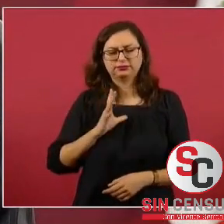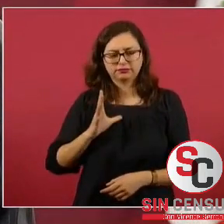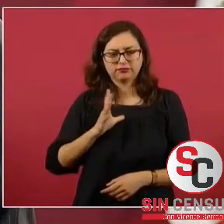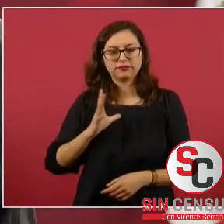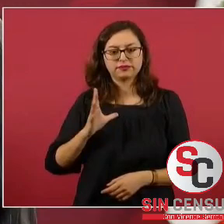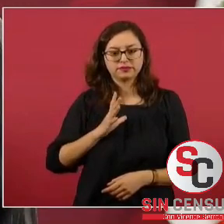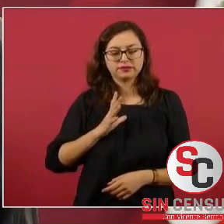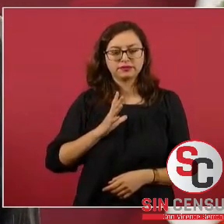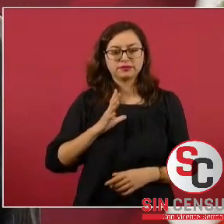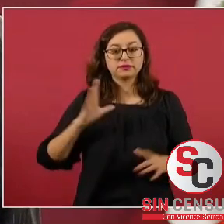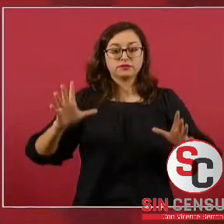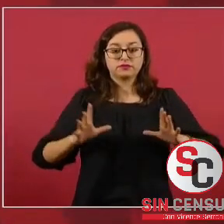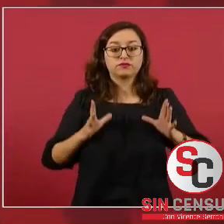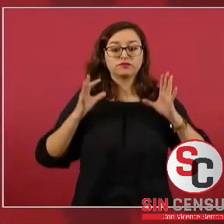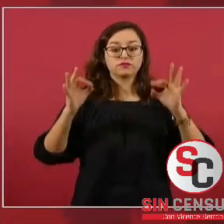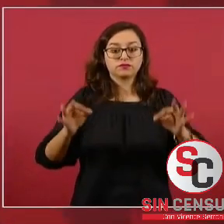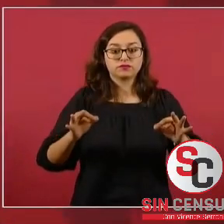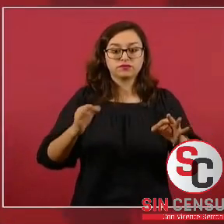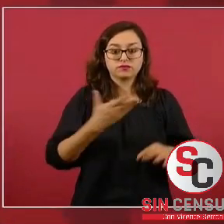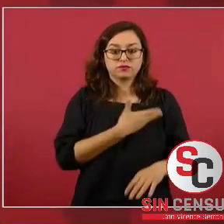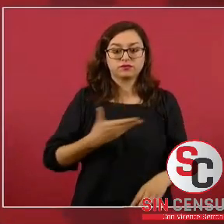esa empresa la creó el general Cárdenas,